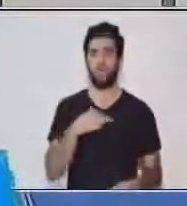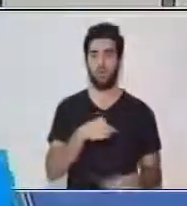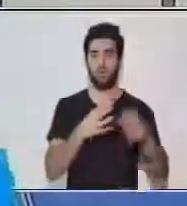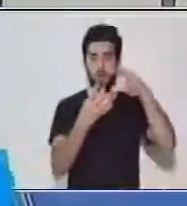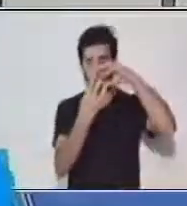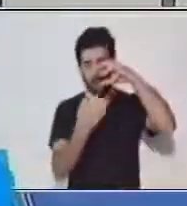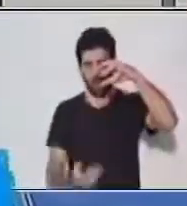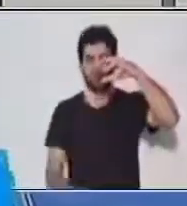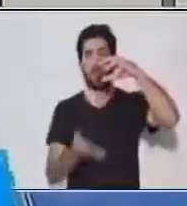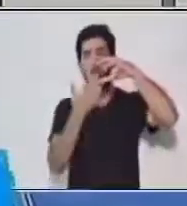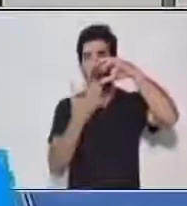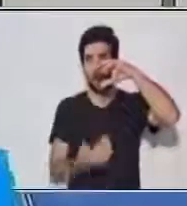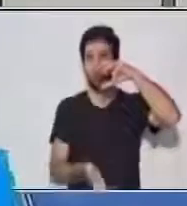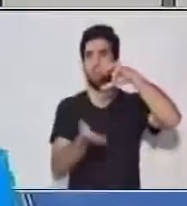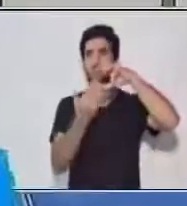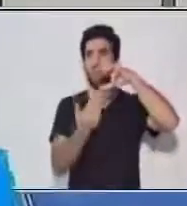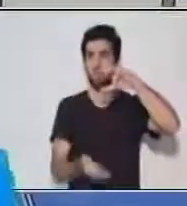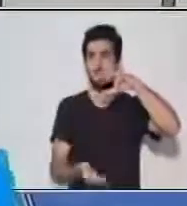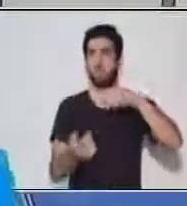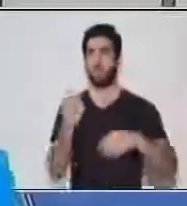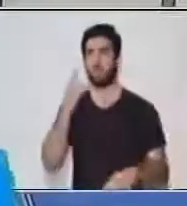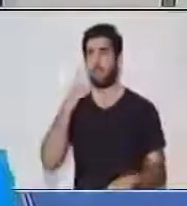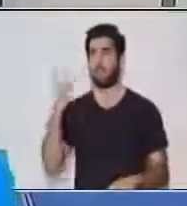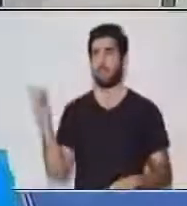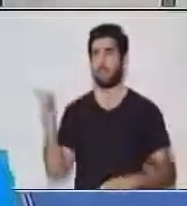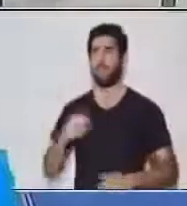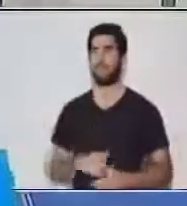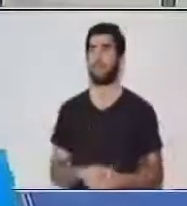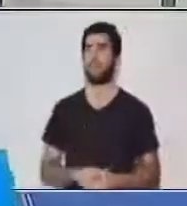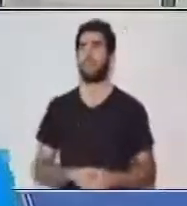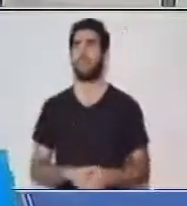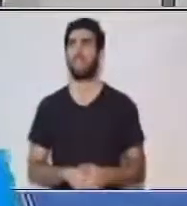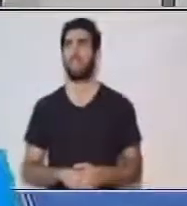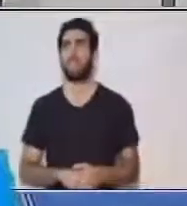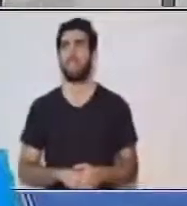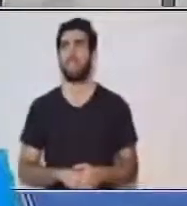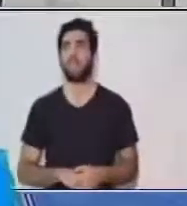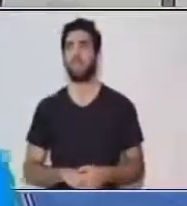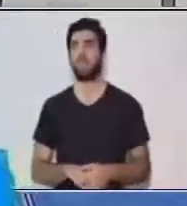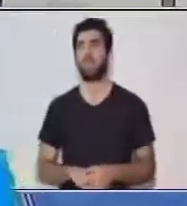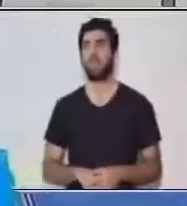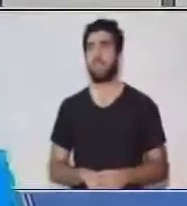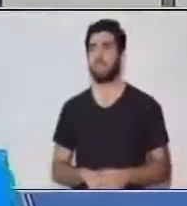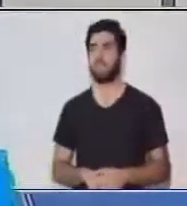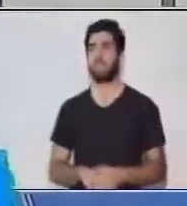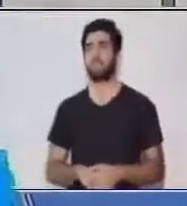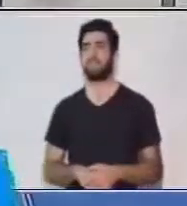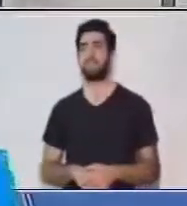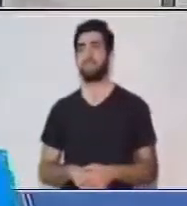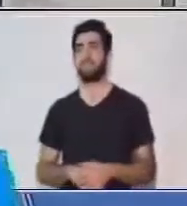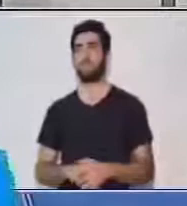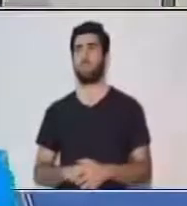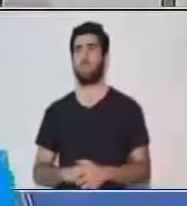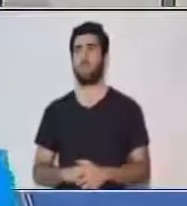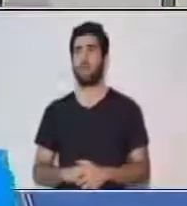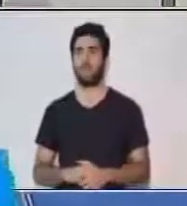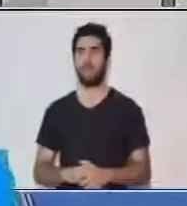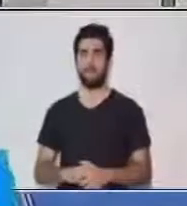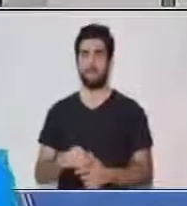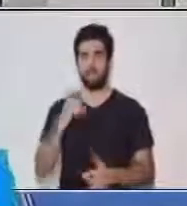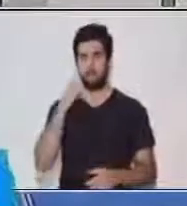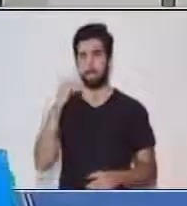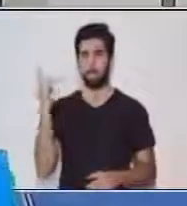a ver ese movimiento, ¿verdad? Entonces vamos a tener punto de equilibrio, amplitud máxima y amplitud